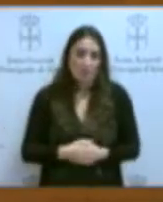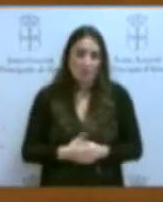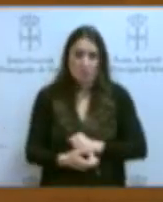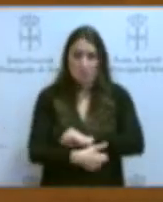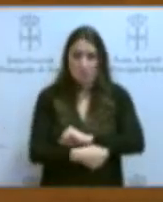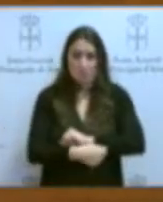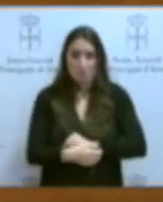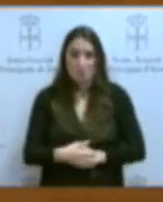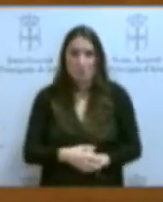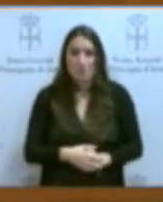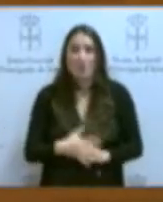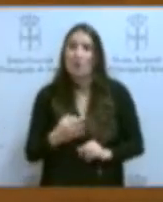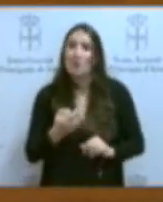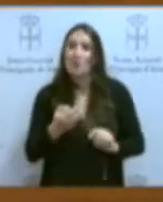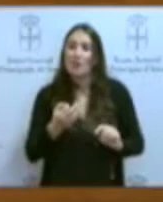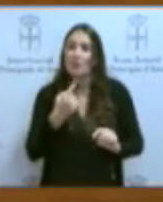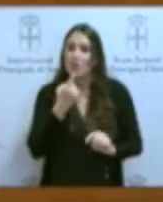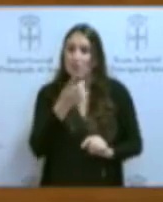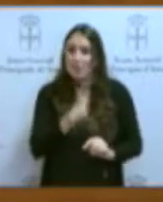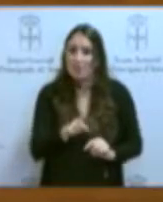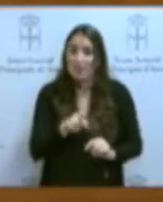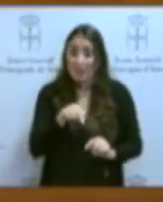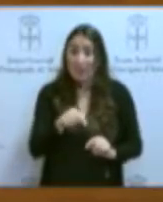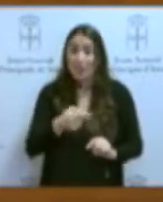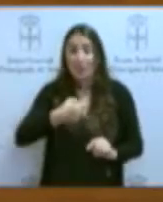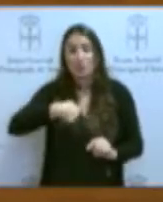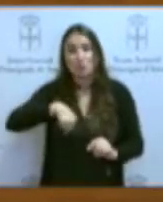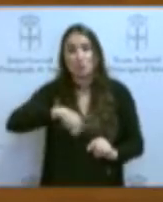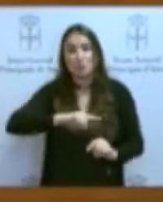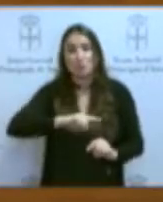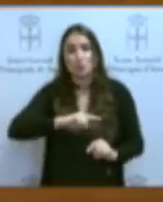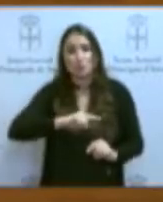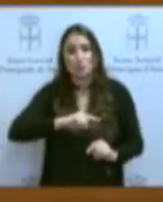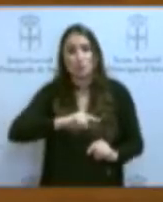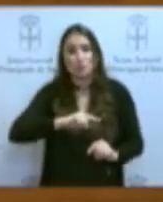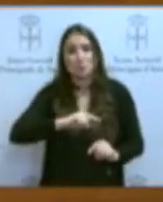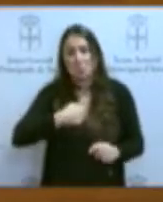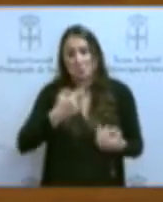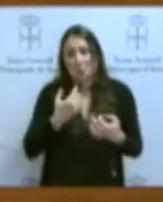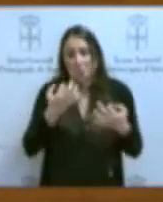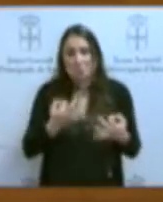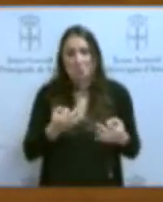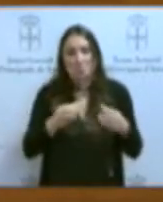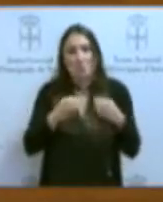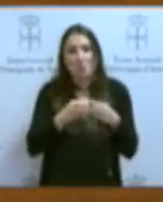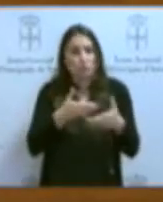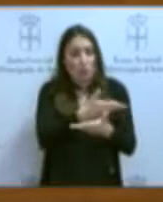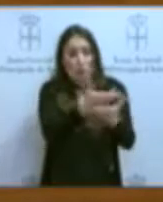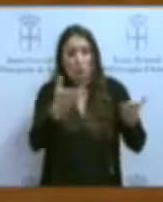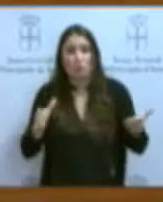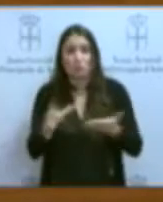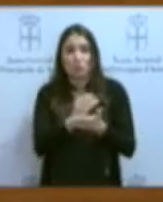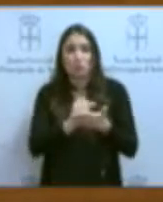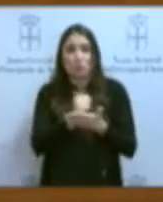También quiero señalar que en esta línea vamos a seguir tengo la certeza desde el conjunto de grupos de la oposición, en